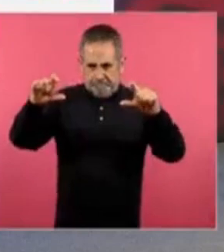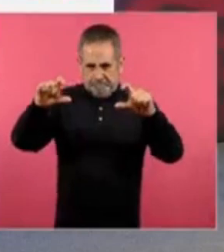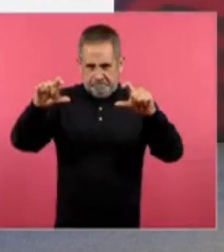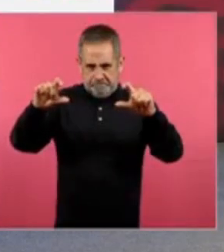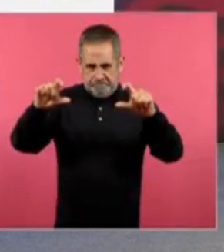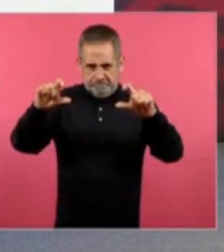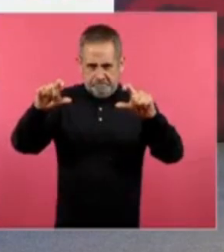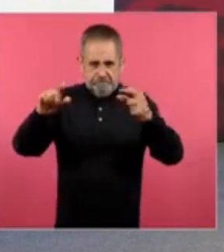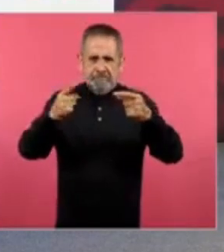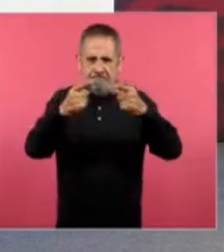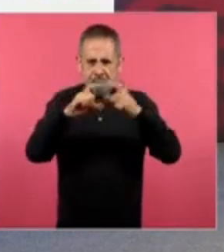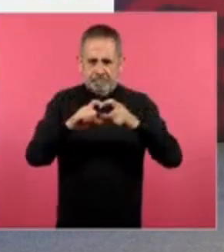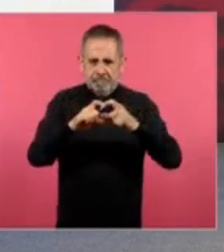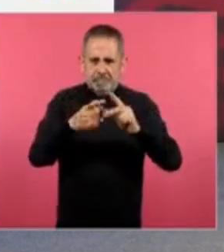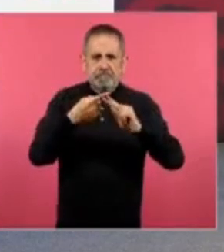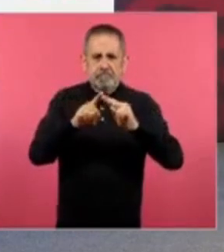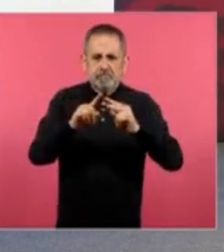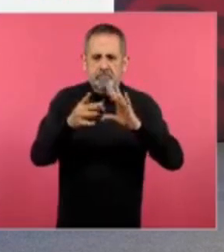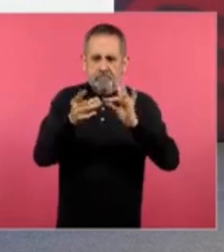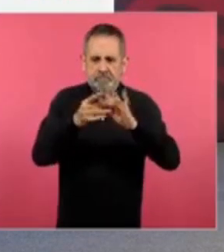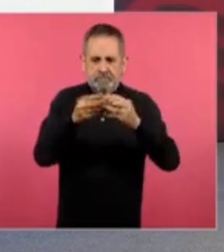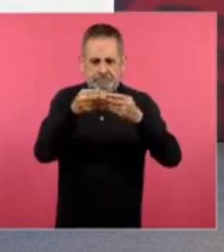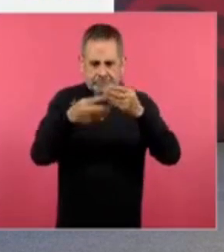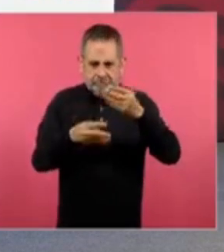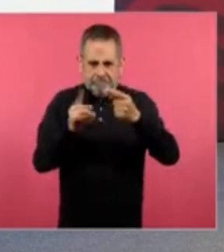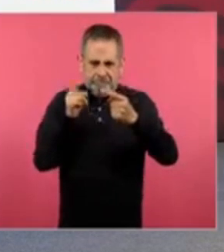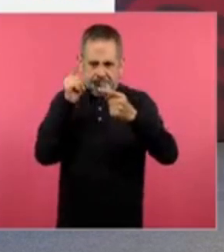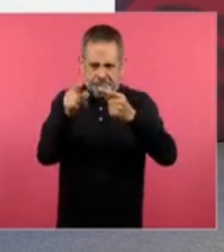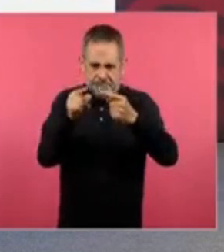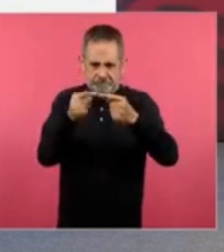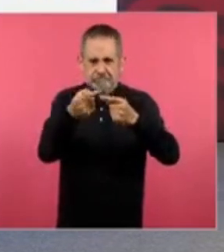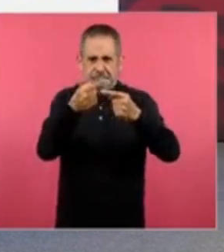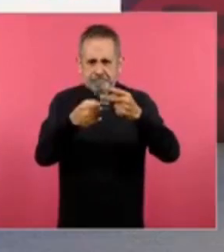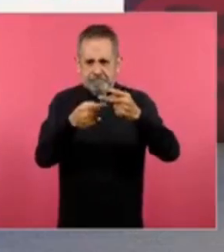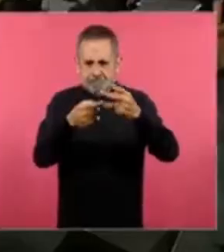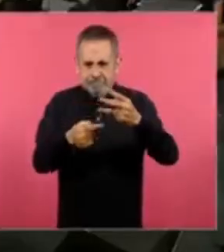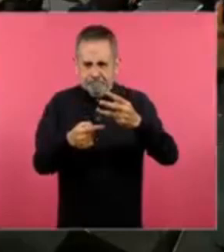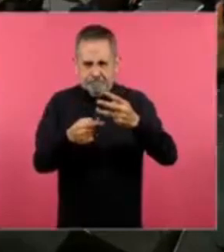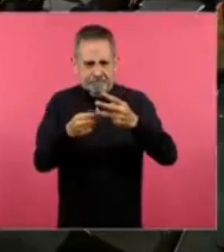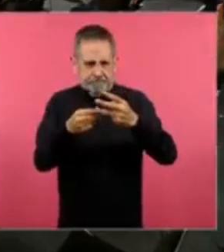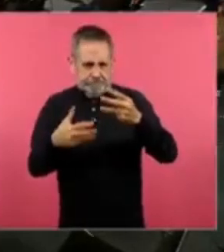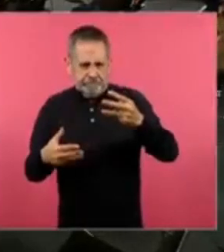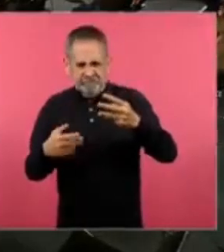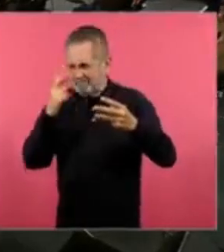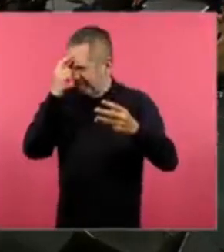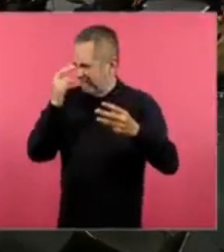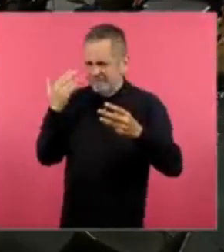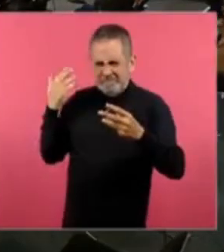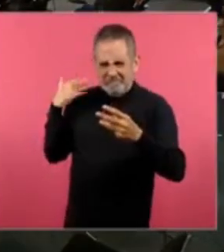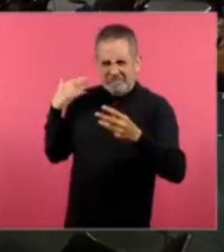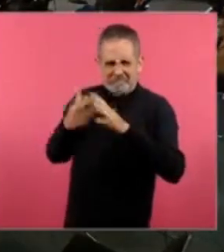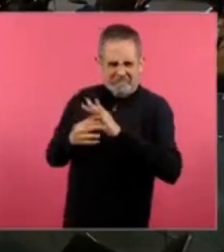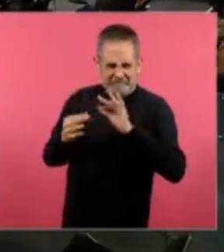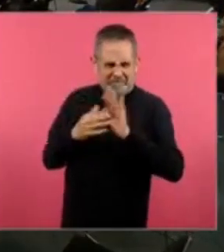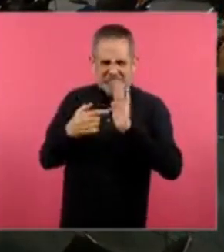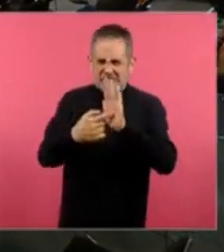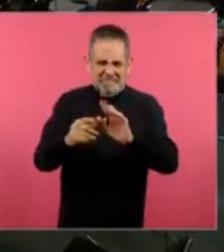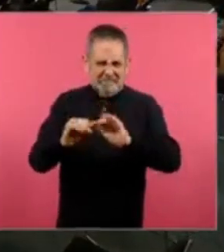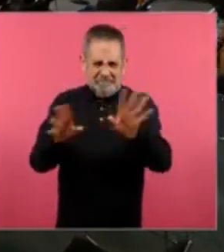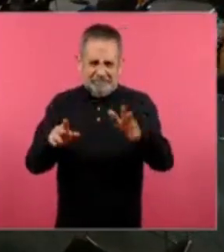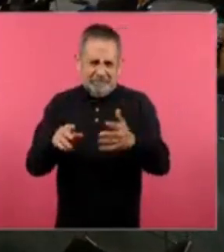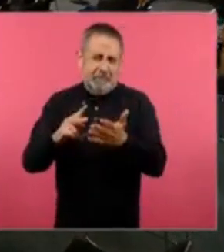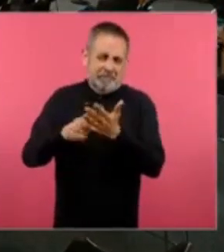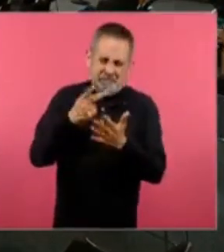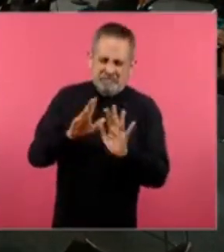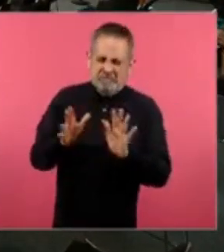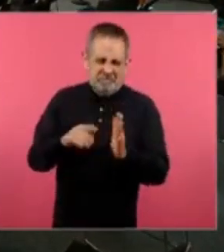parte introductoria que nos dice cuál es el propósito, y creo que esto también ya en alguna conferencia anterior lo han manifestado, así es que no vamos